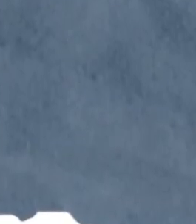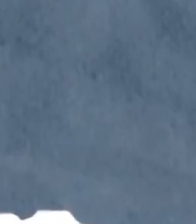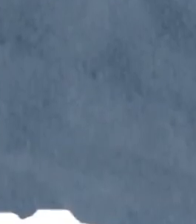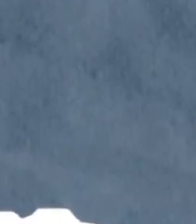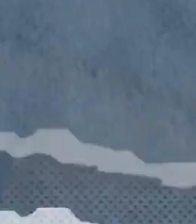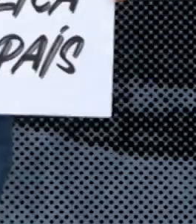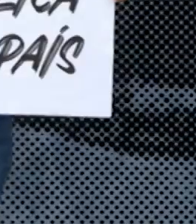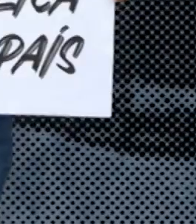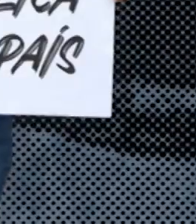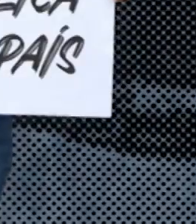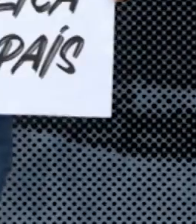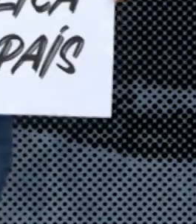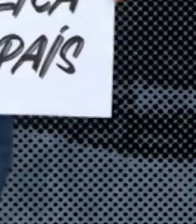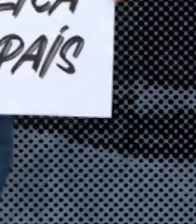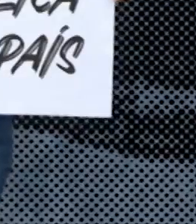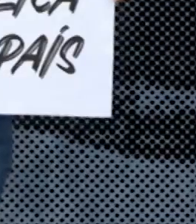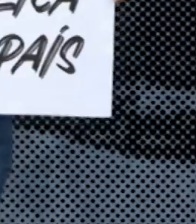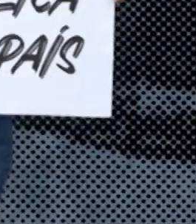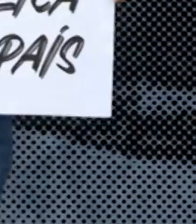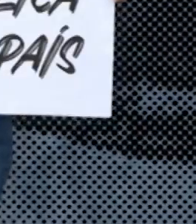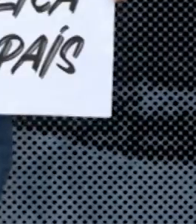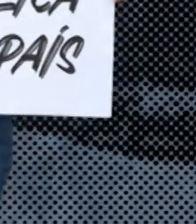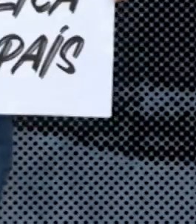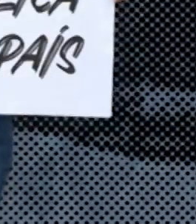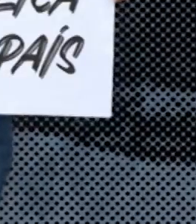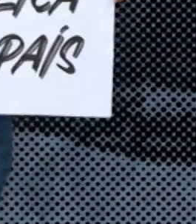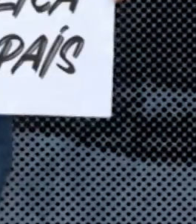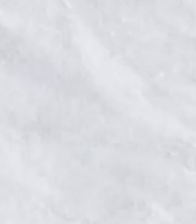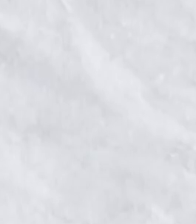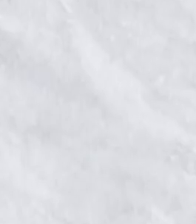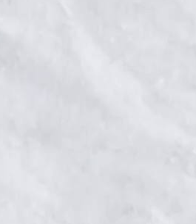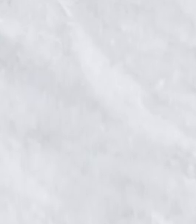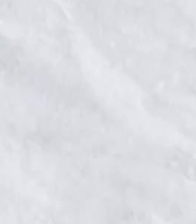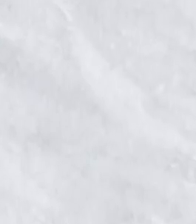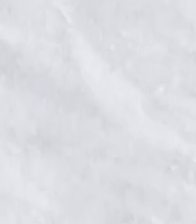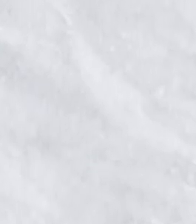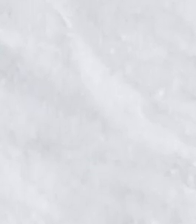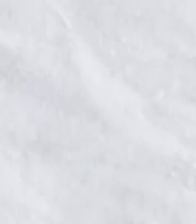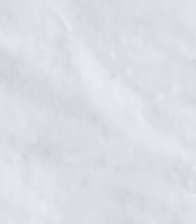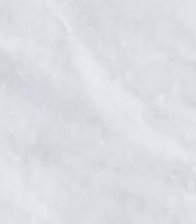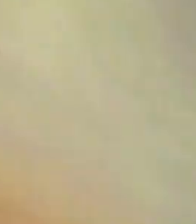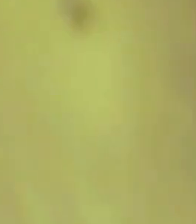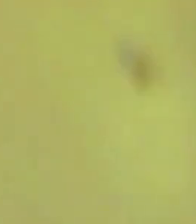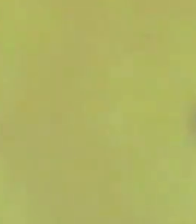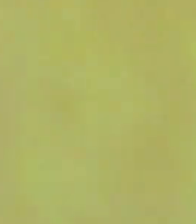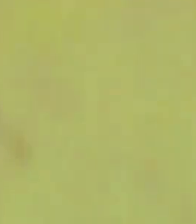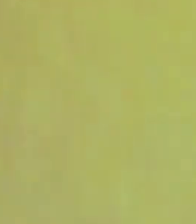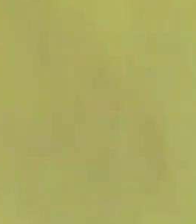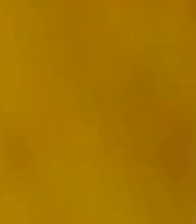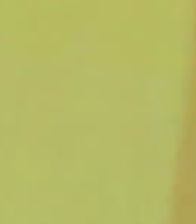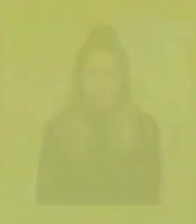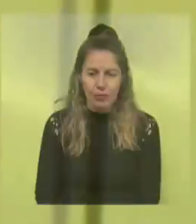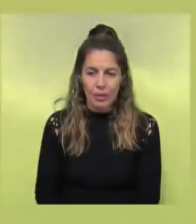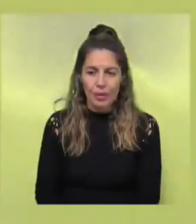Presenta FENAPES. Hagamos un trato por la educación pública.